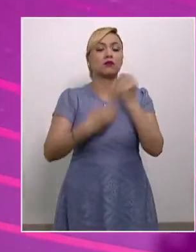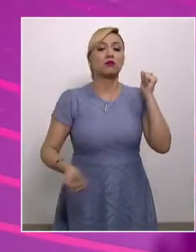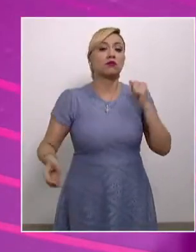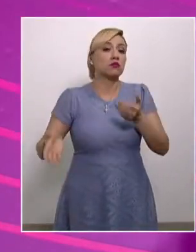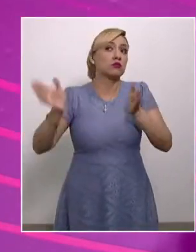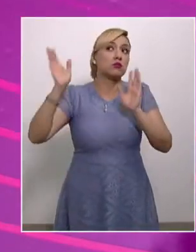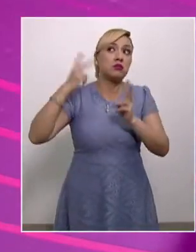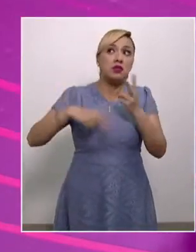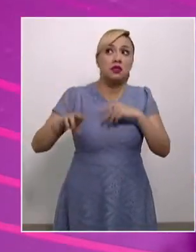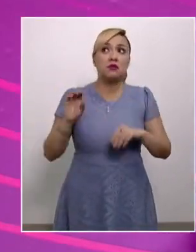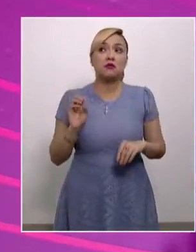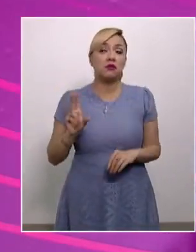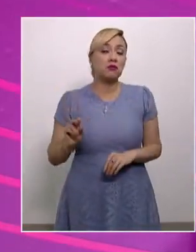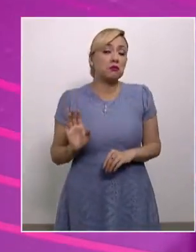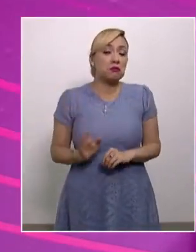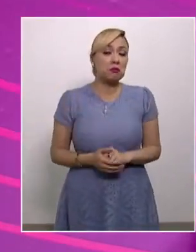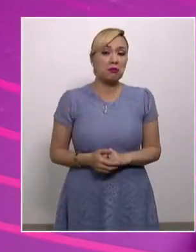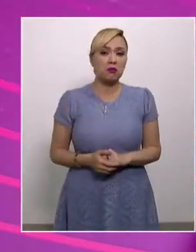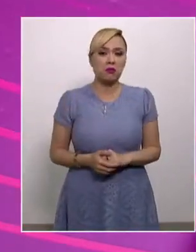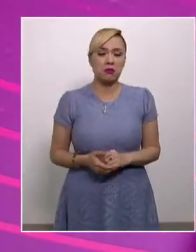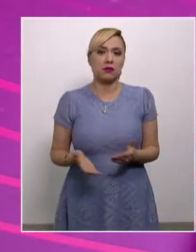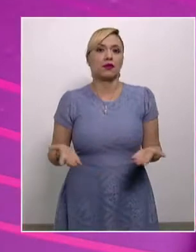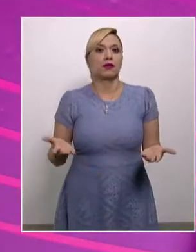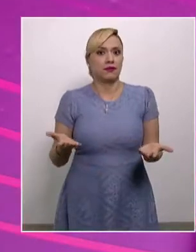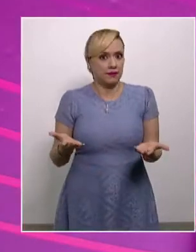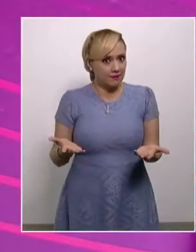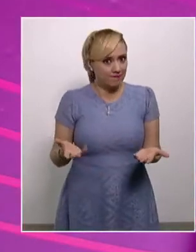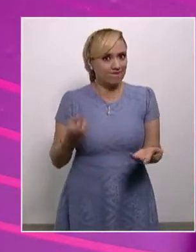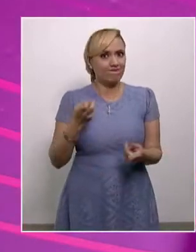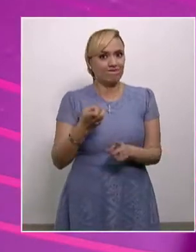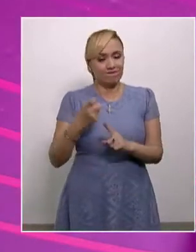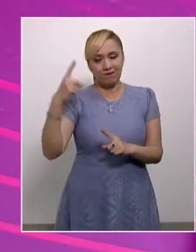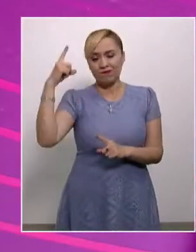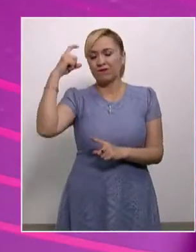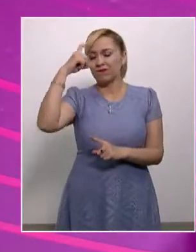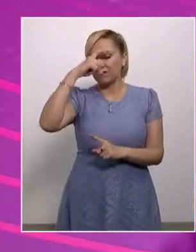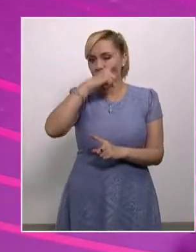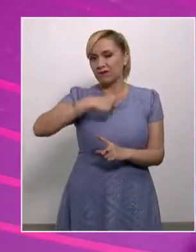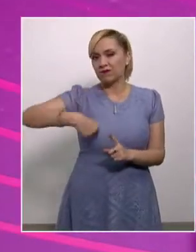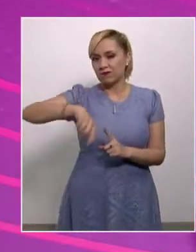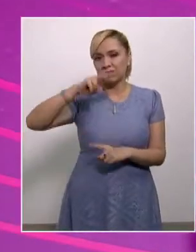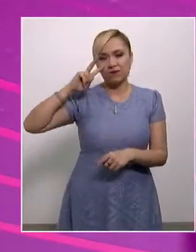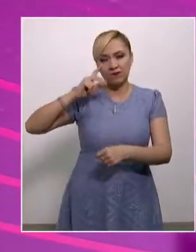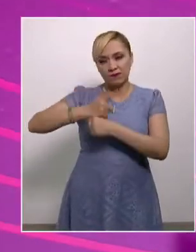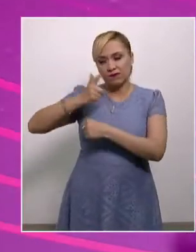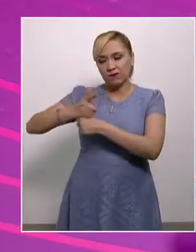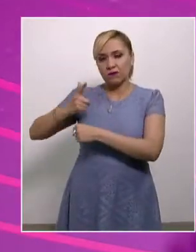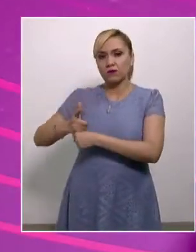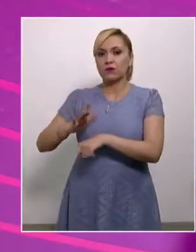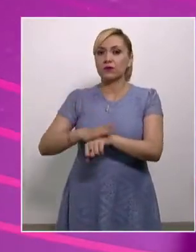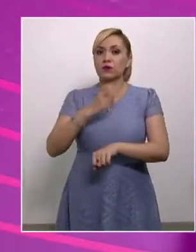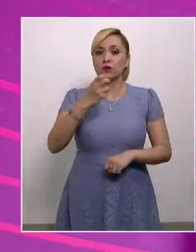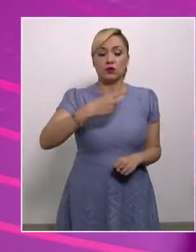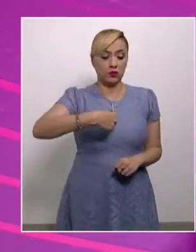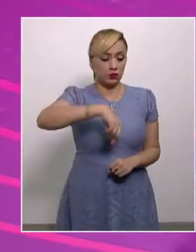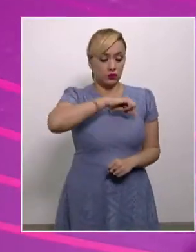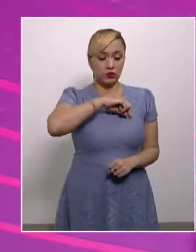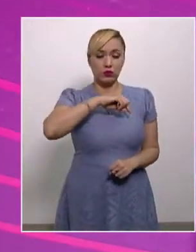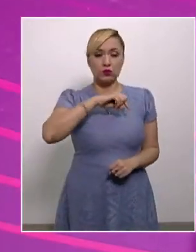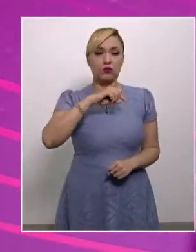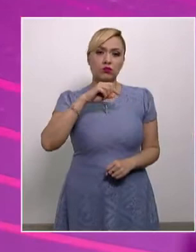regrese o no, ¿no? Esos son parte de los impactos que se van dando en todos estos temas. Entonces, digamos que para nosotros